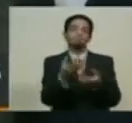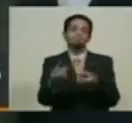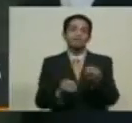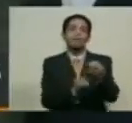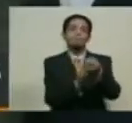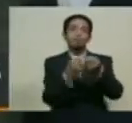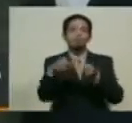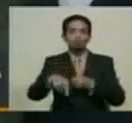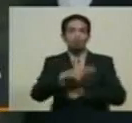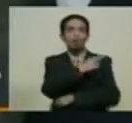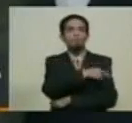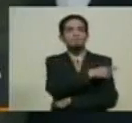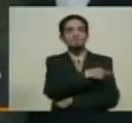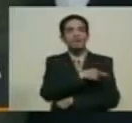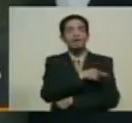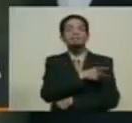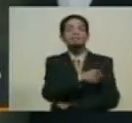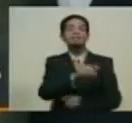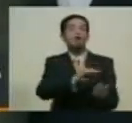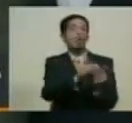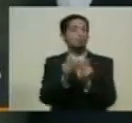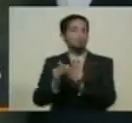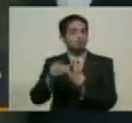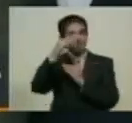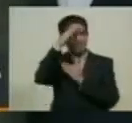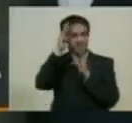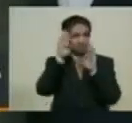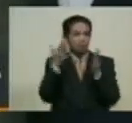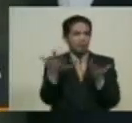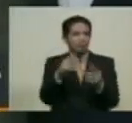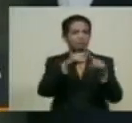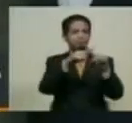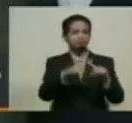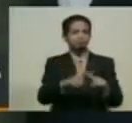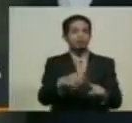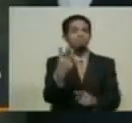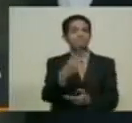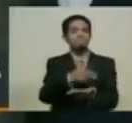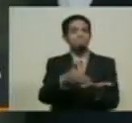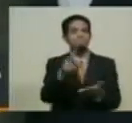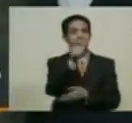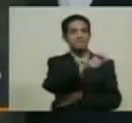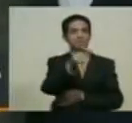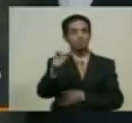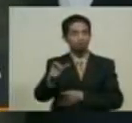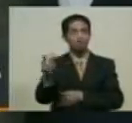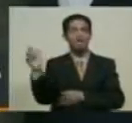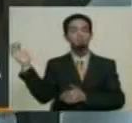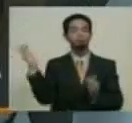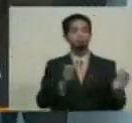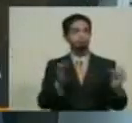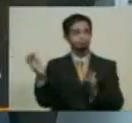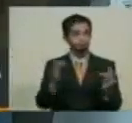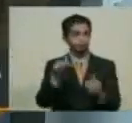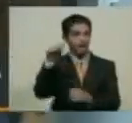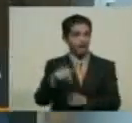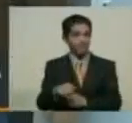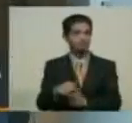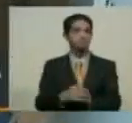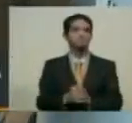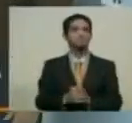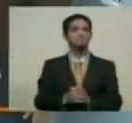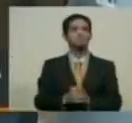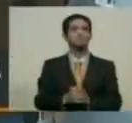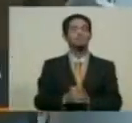hospital Jesús Llerena y la comunidad que nosotros atendemos, con un aproximado de 3 millones de personas que vienen al hospital. La